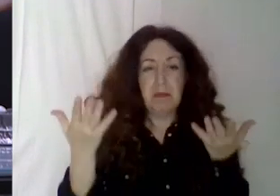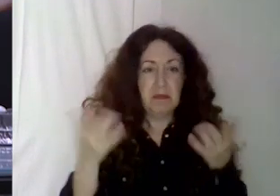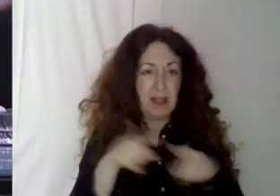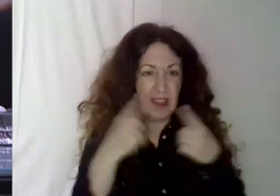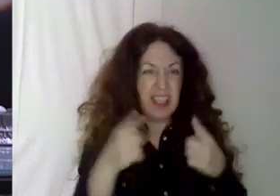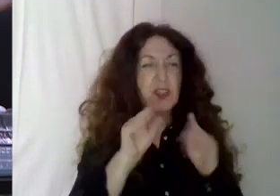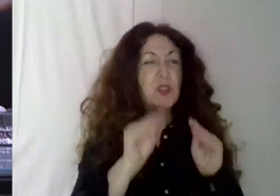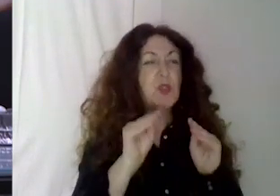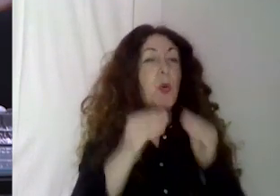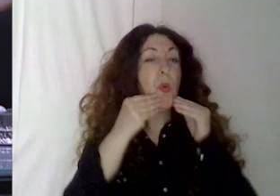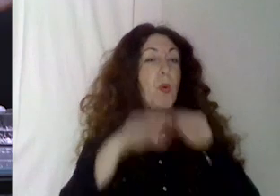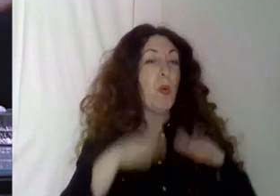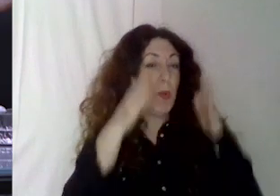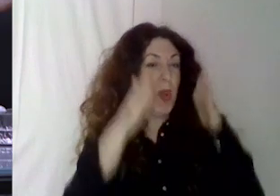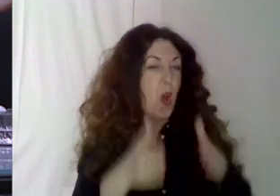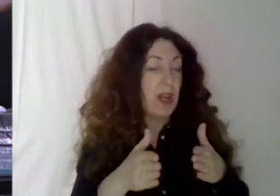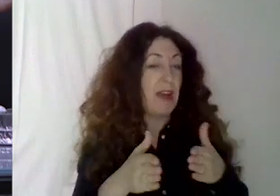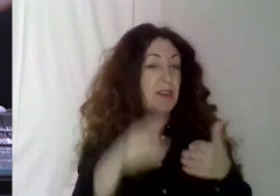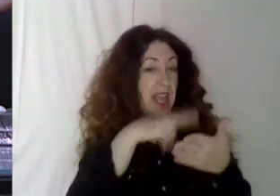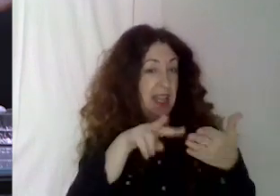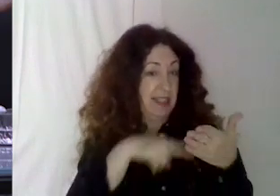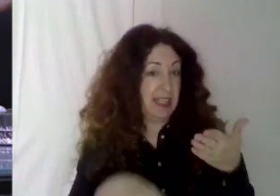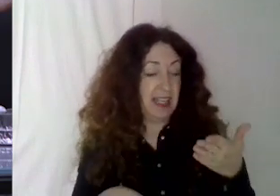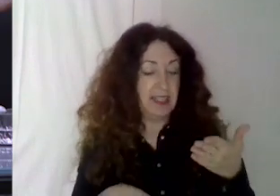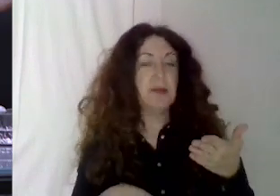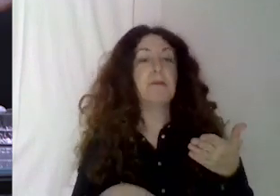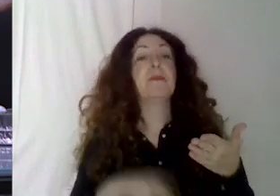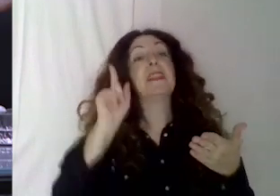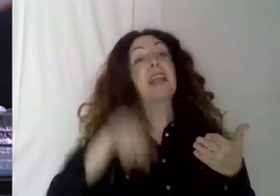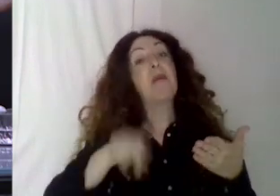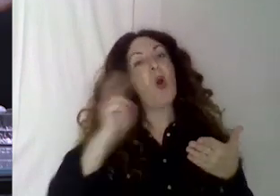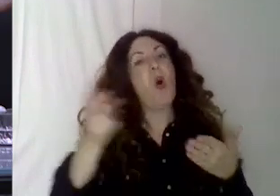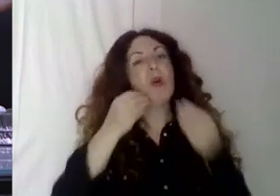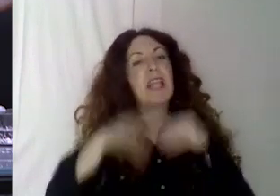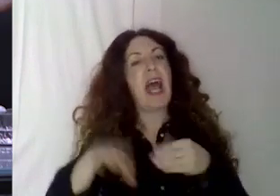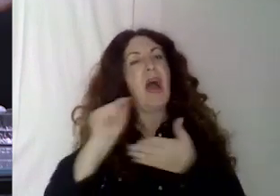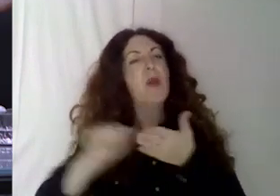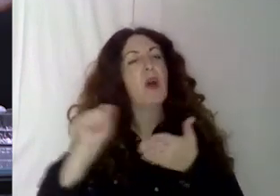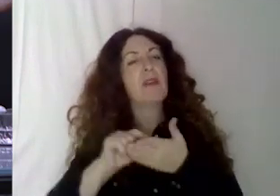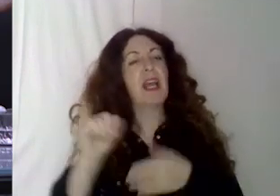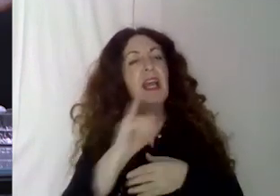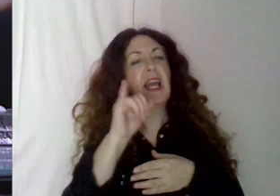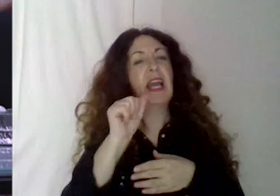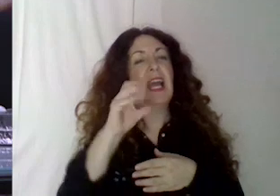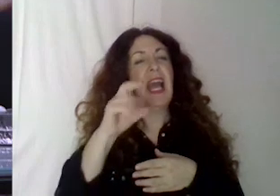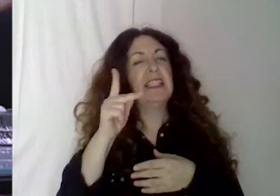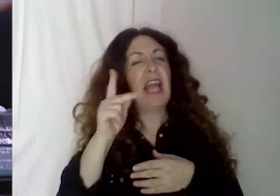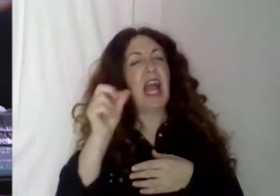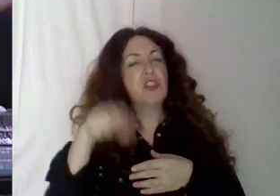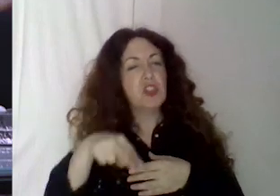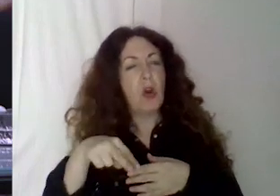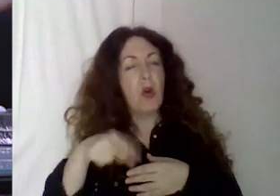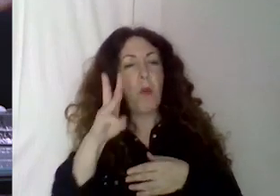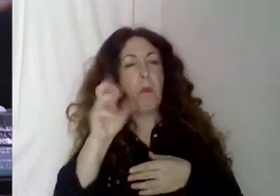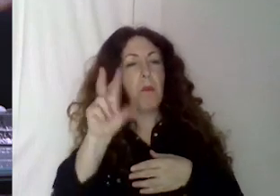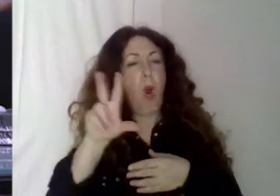todo, pues ahí está en qué cosa bella de Paolo Uccello, que digo, era un hombre de una vida tranquila. De Picasso a Pollock, en toda la historia del